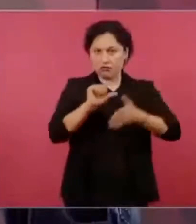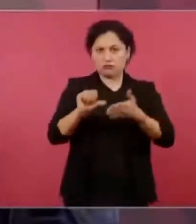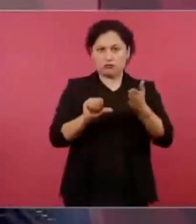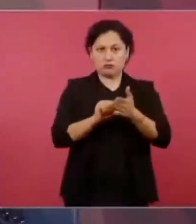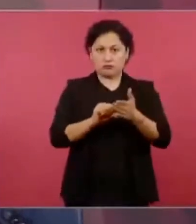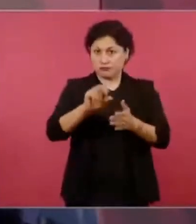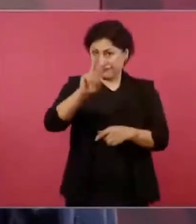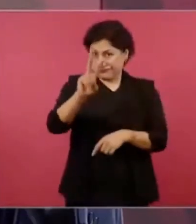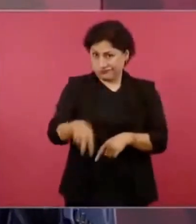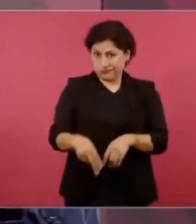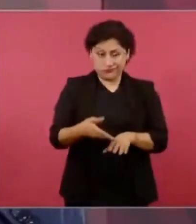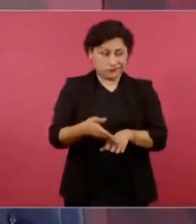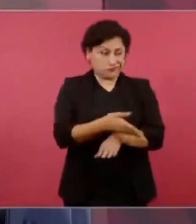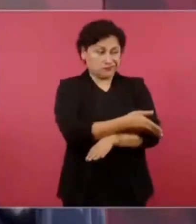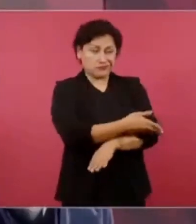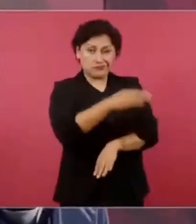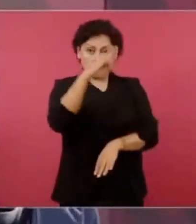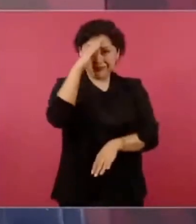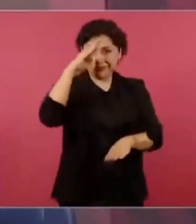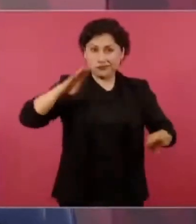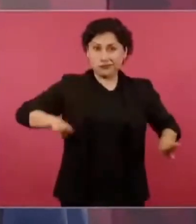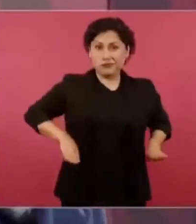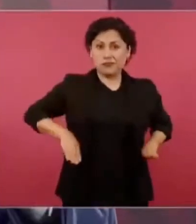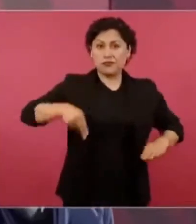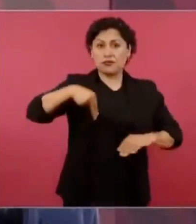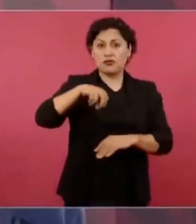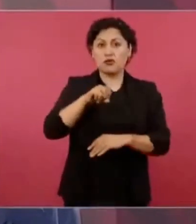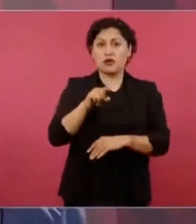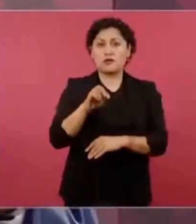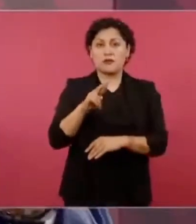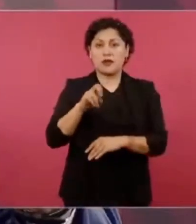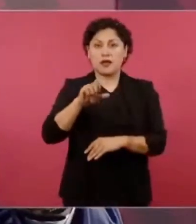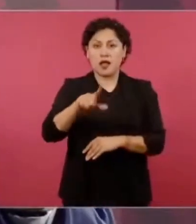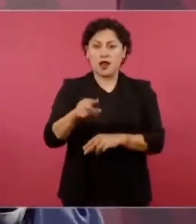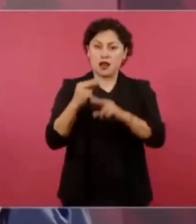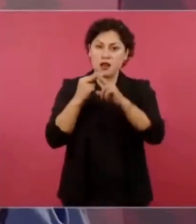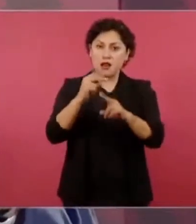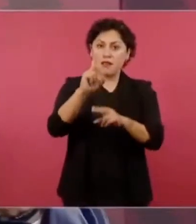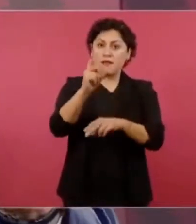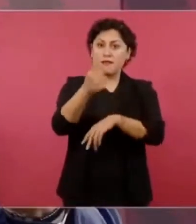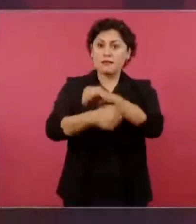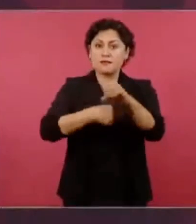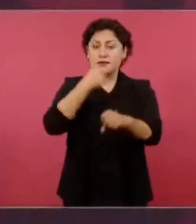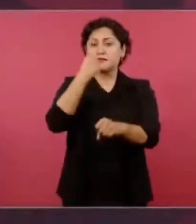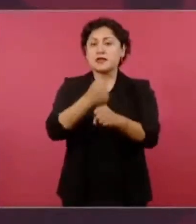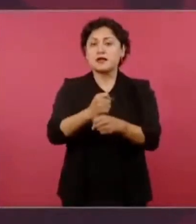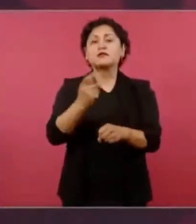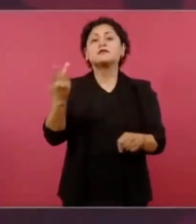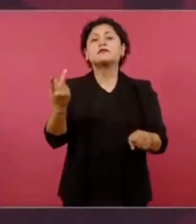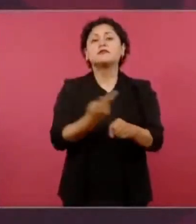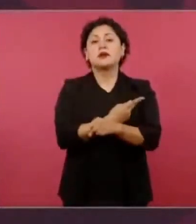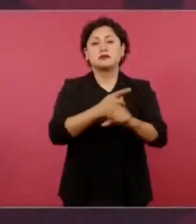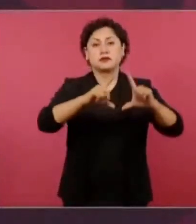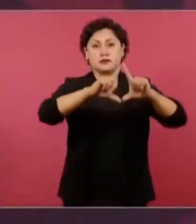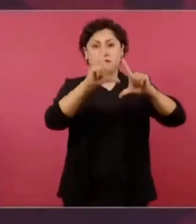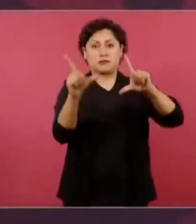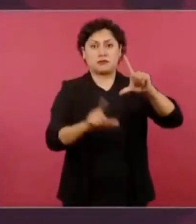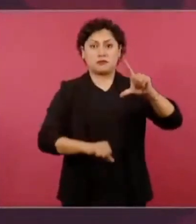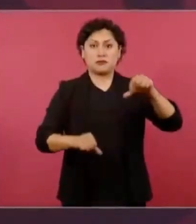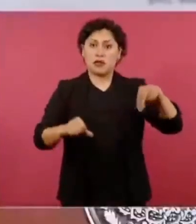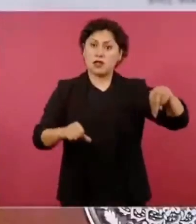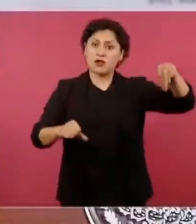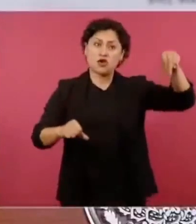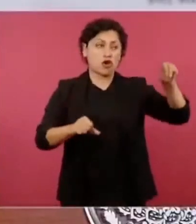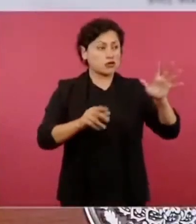En todo el periodo neoliberal, 36 años, el norte creció